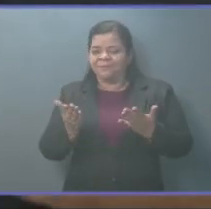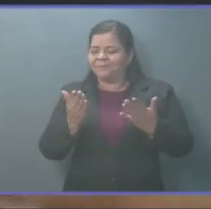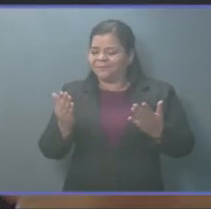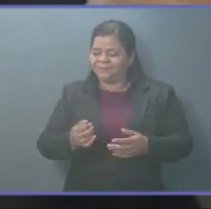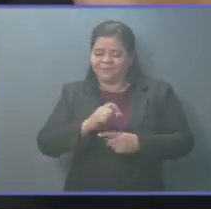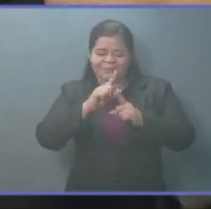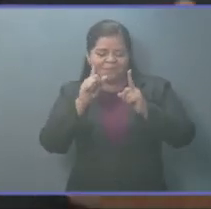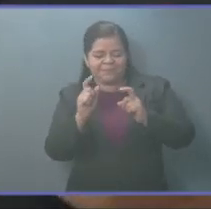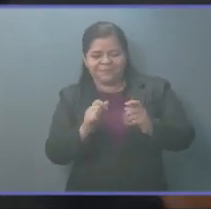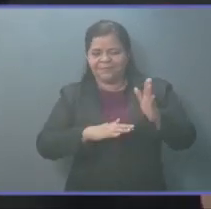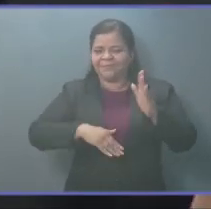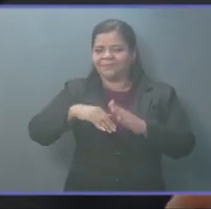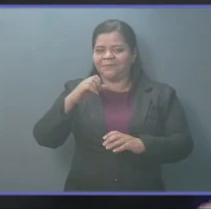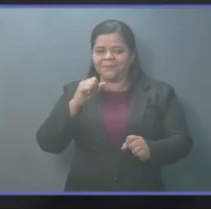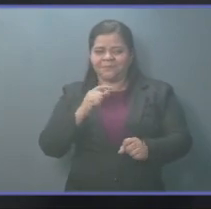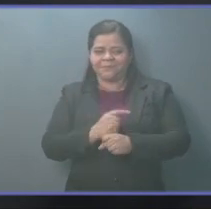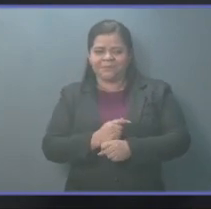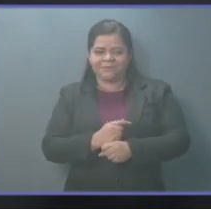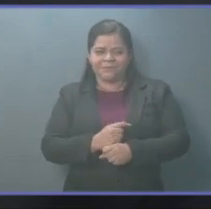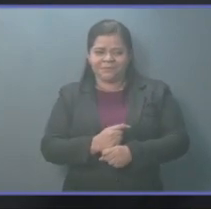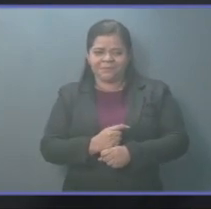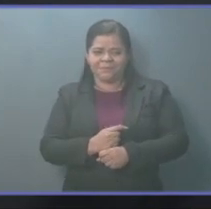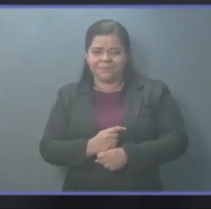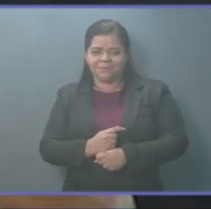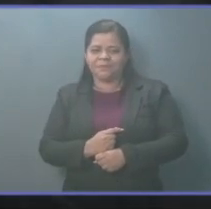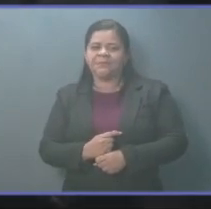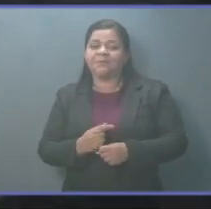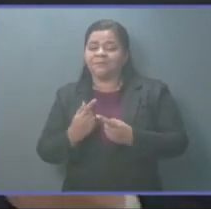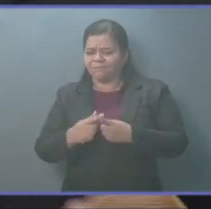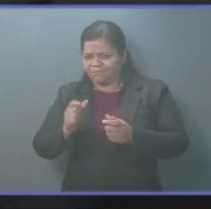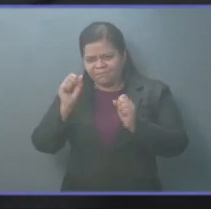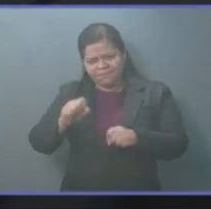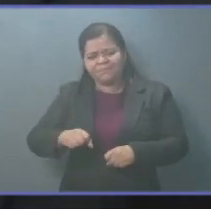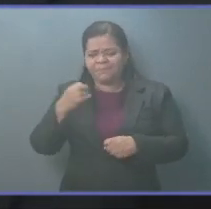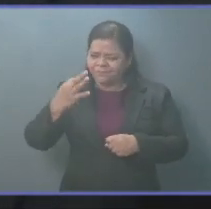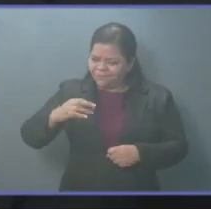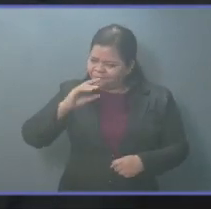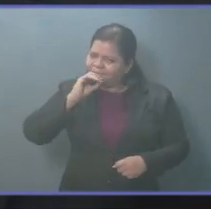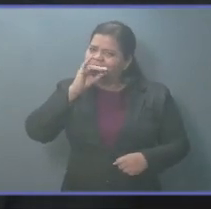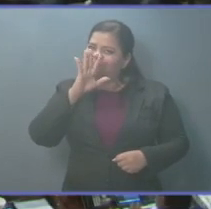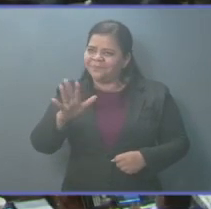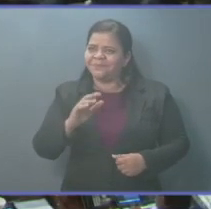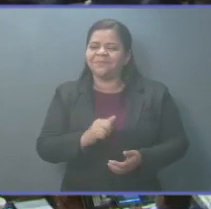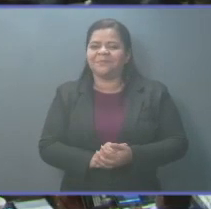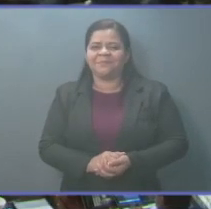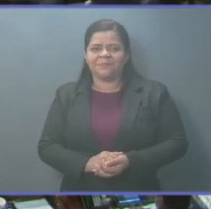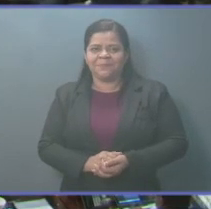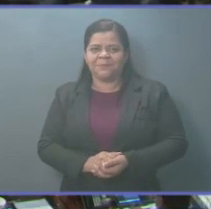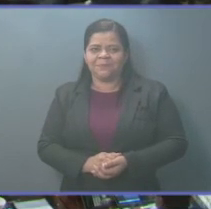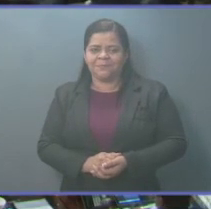pregunta de si la masacre es lícita o ilícita? Responda, señor ministro, por favor.